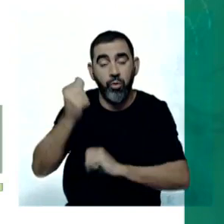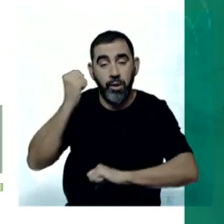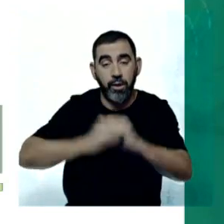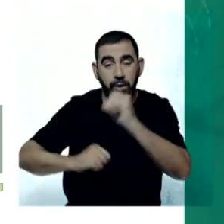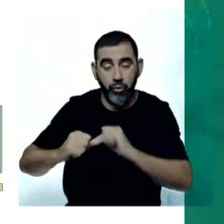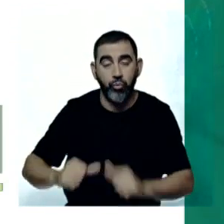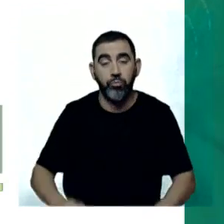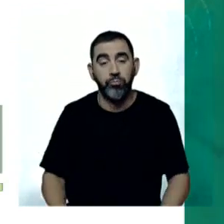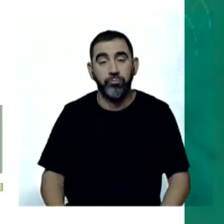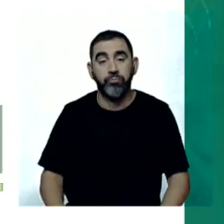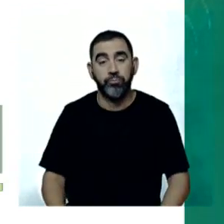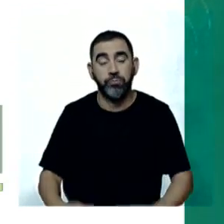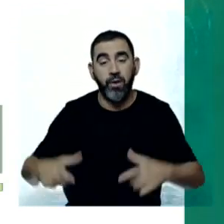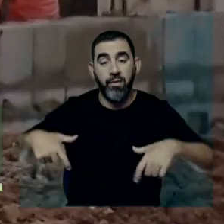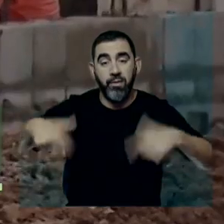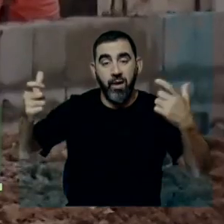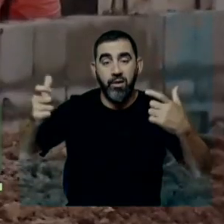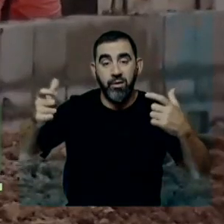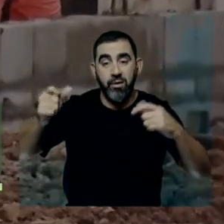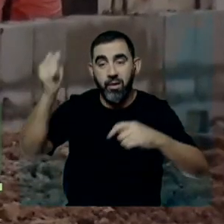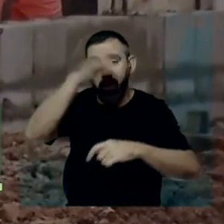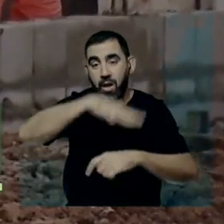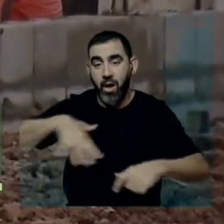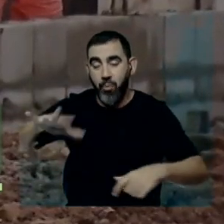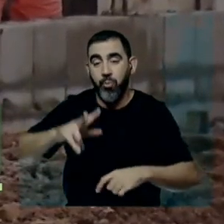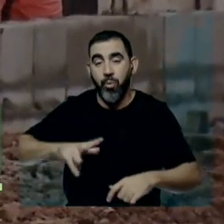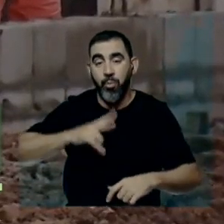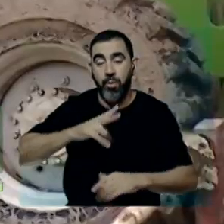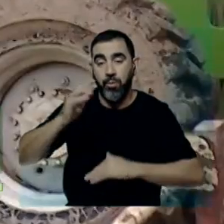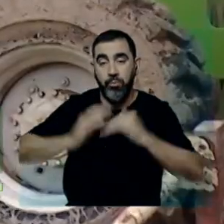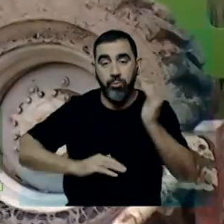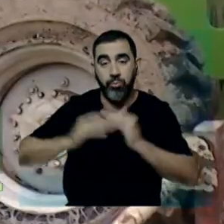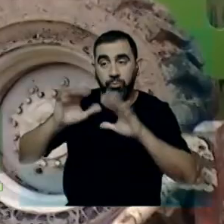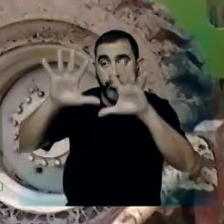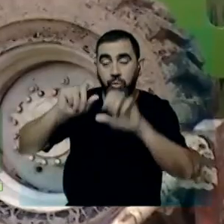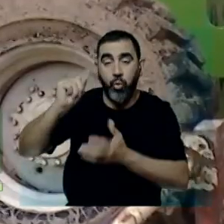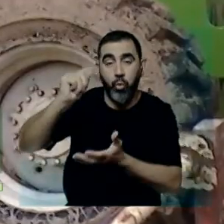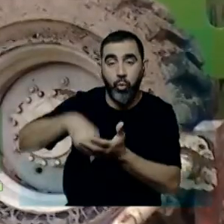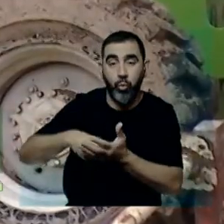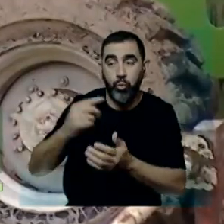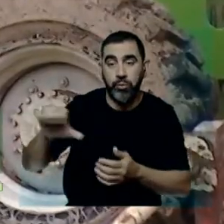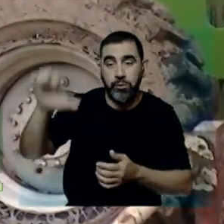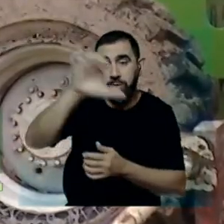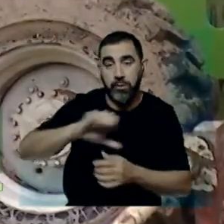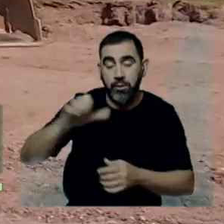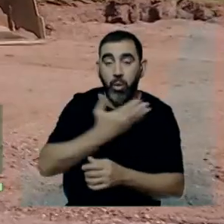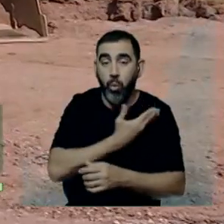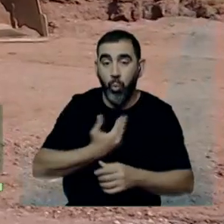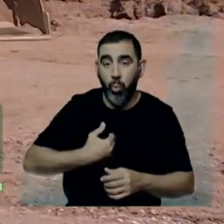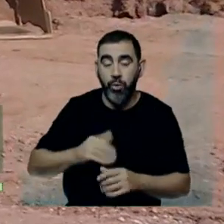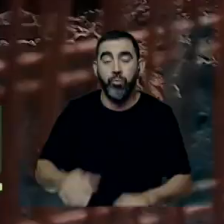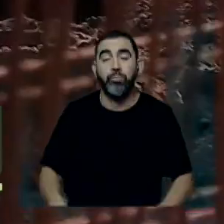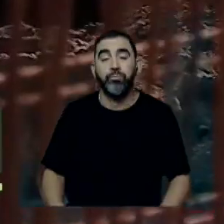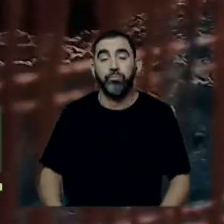sufrieron lesiones. El tanque estaba en un predio particular y la obra de demolición fue contratada a una empresa por el dueño de la